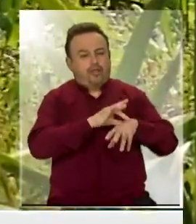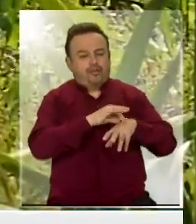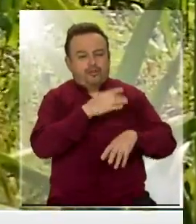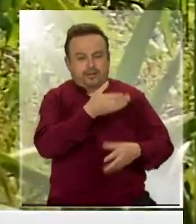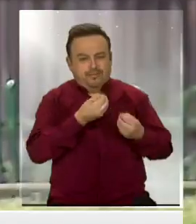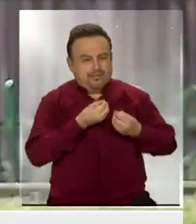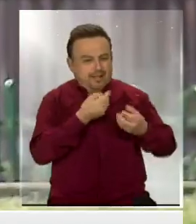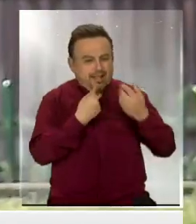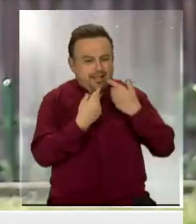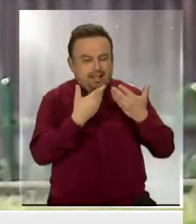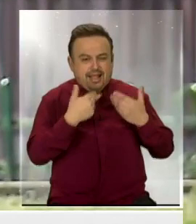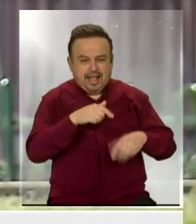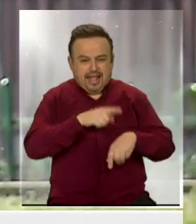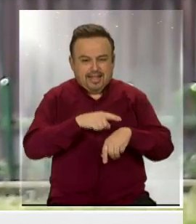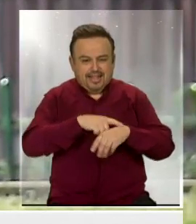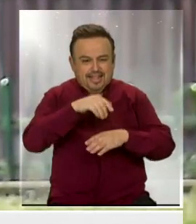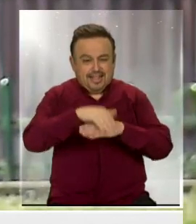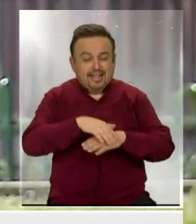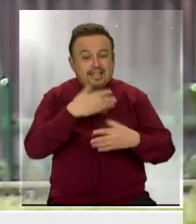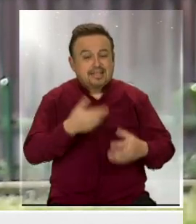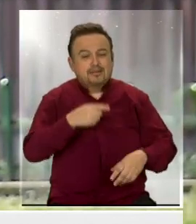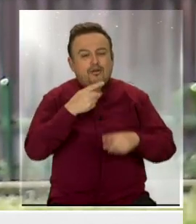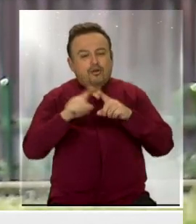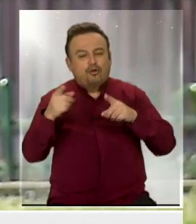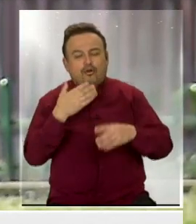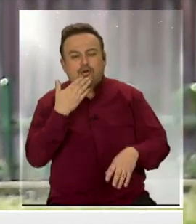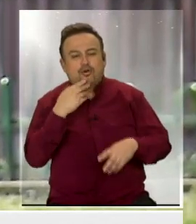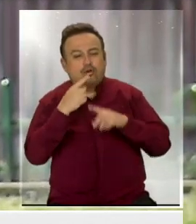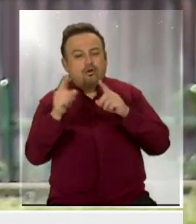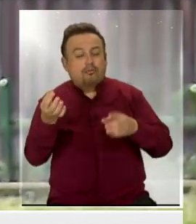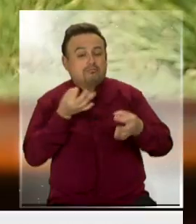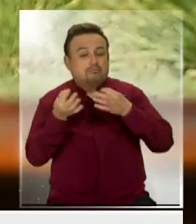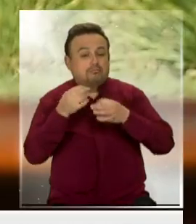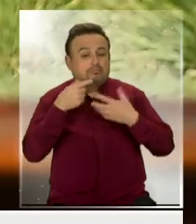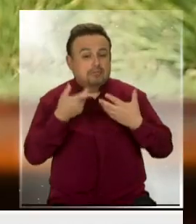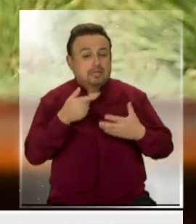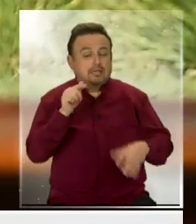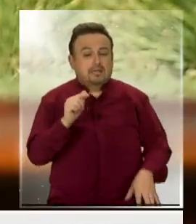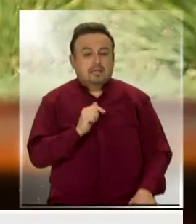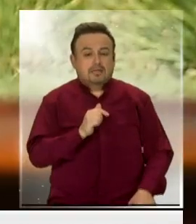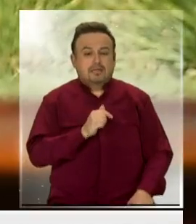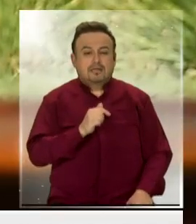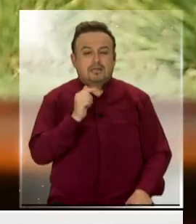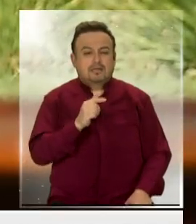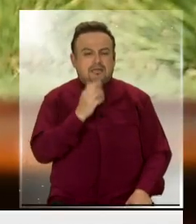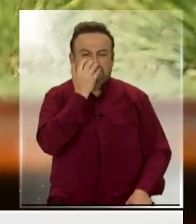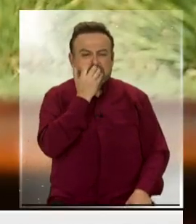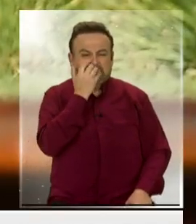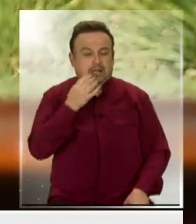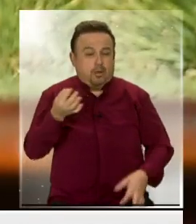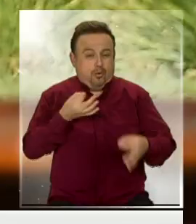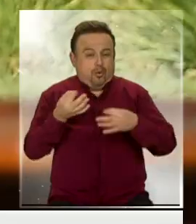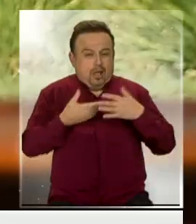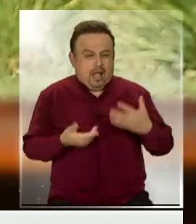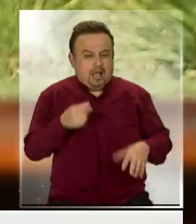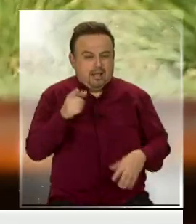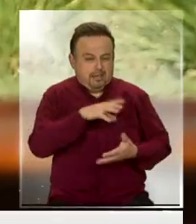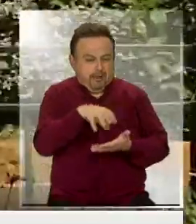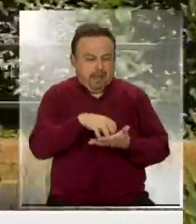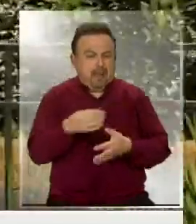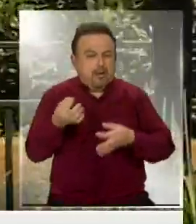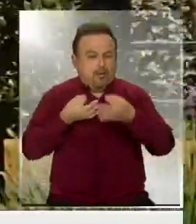entonces por la entrevista a esta hora de la tarde, y vamos a revisar también algunas declaraciones que tuvimos de los alérgicos o quienes estaban en estas plazas y